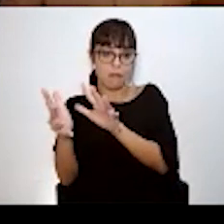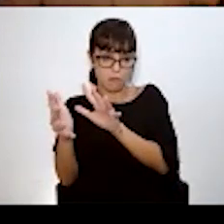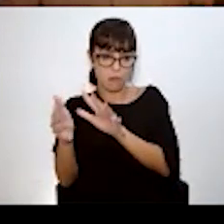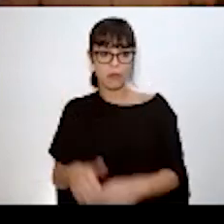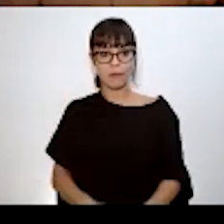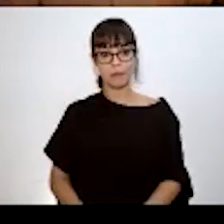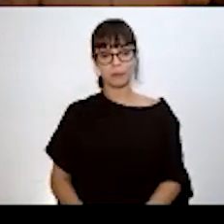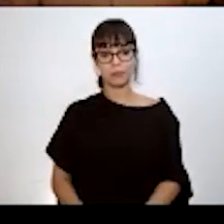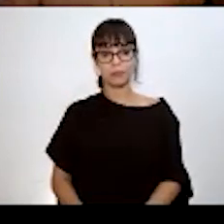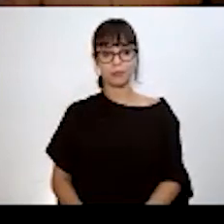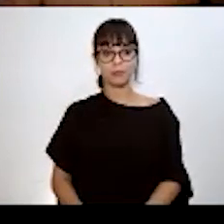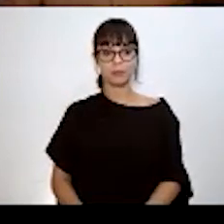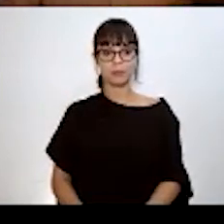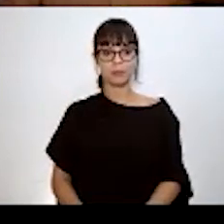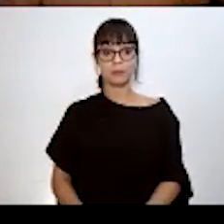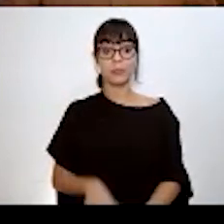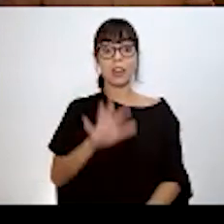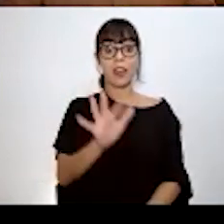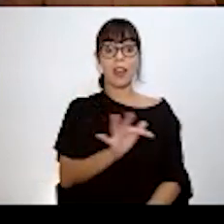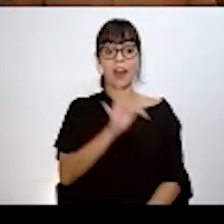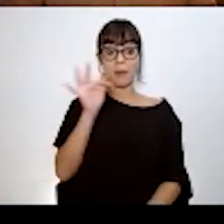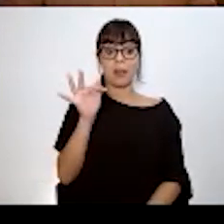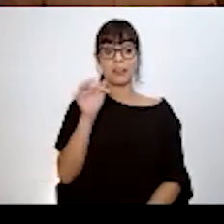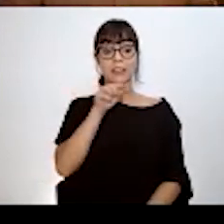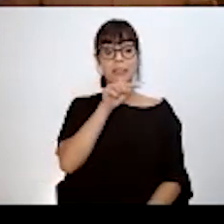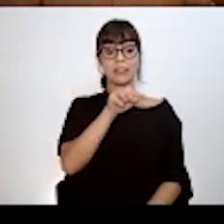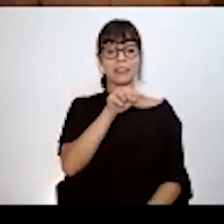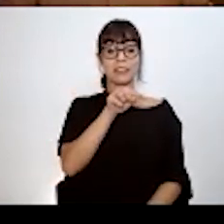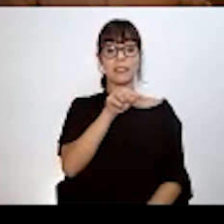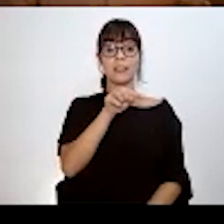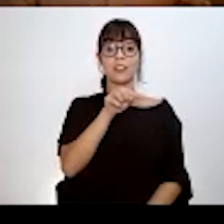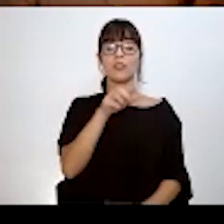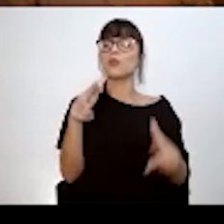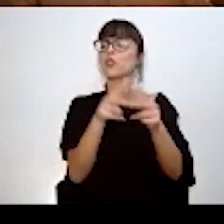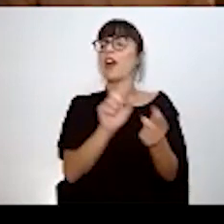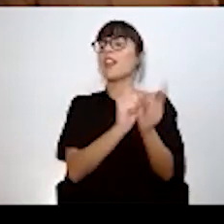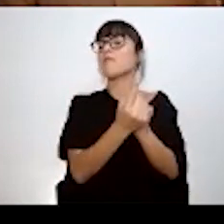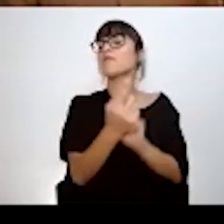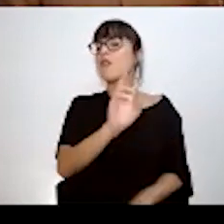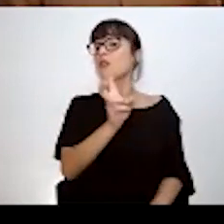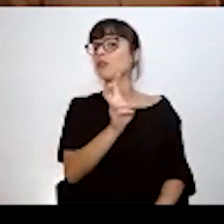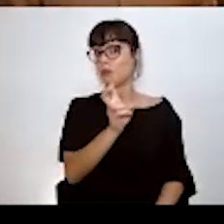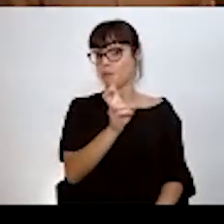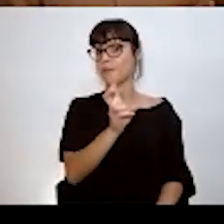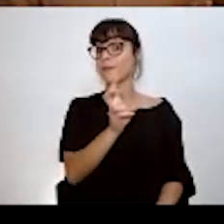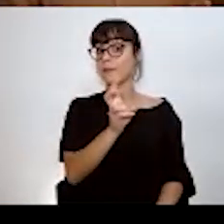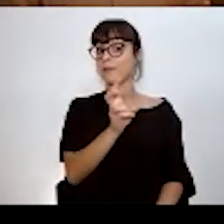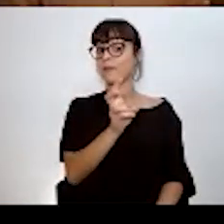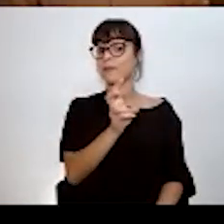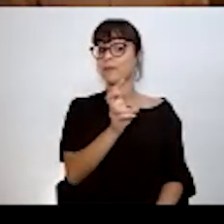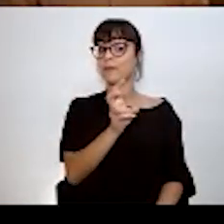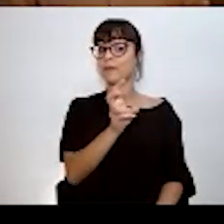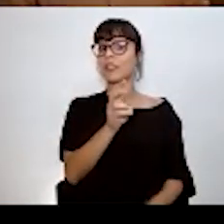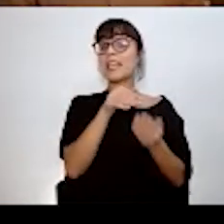Pero además se producen en estos momentos otros cambios sociales. Otros cambios sociales como es la aparición, por ejemplo, de los cementerios